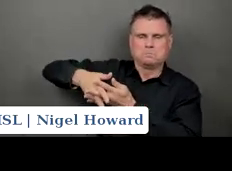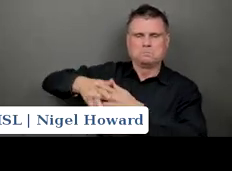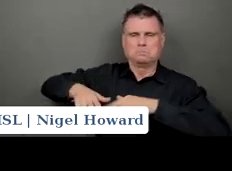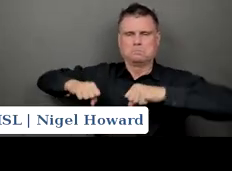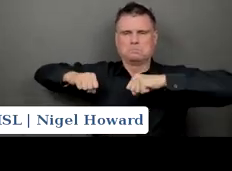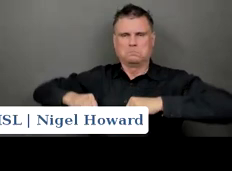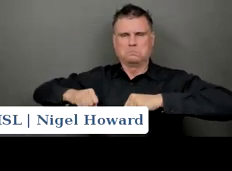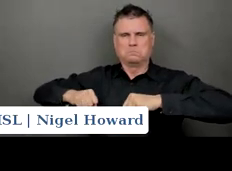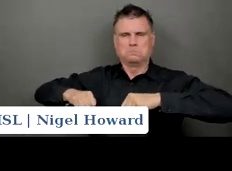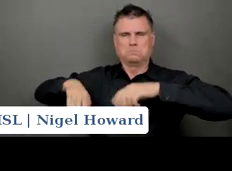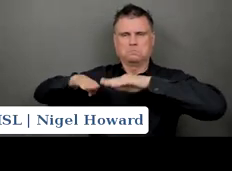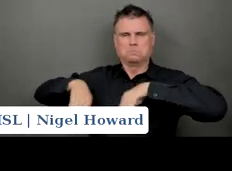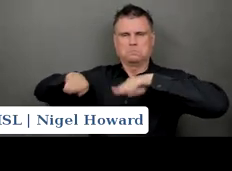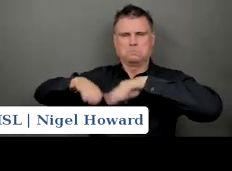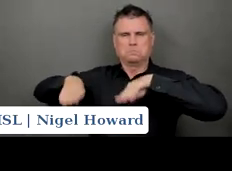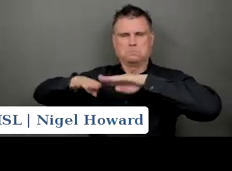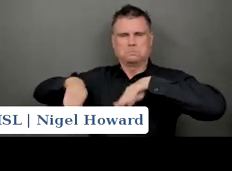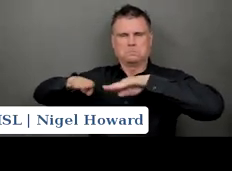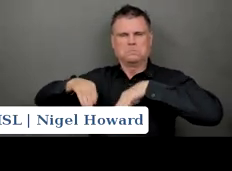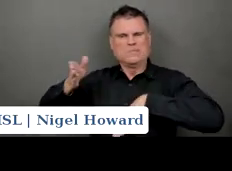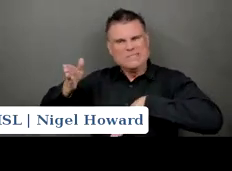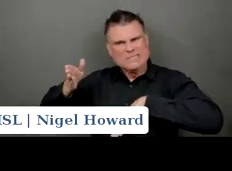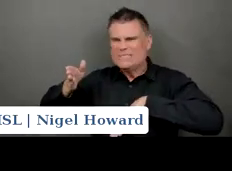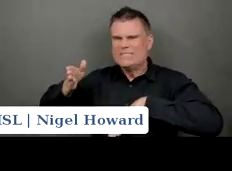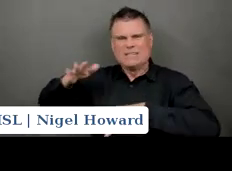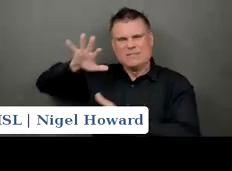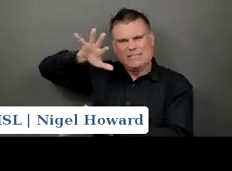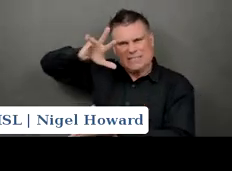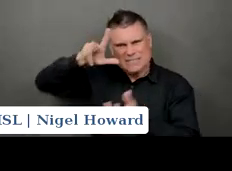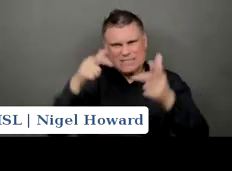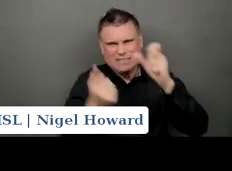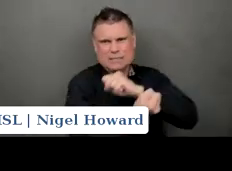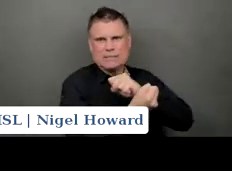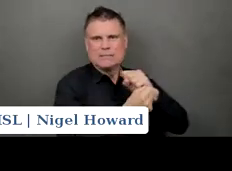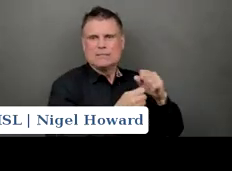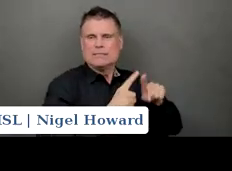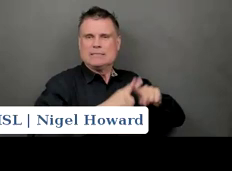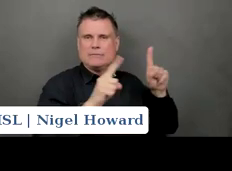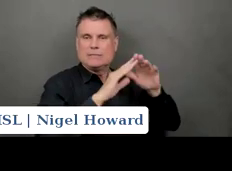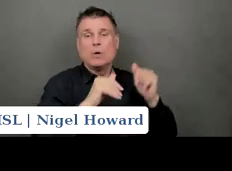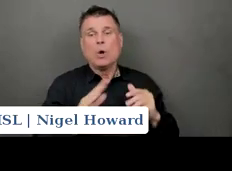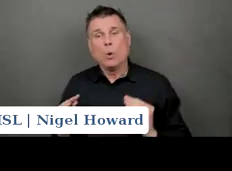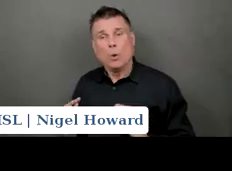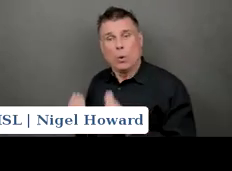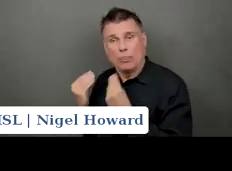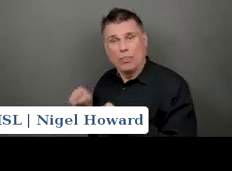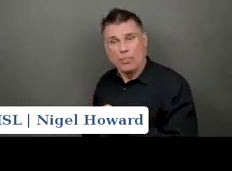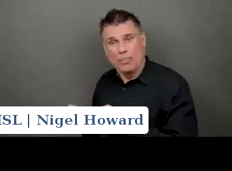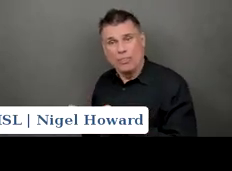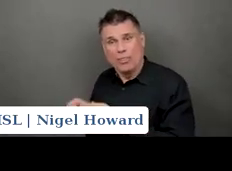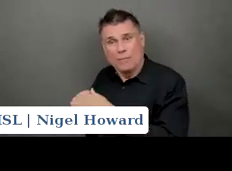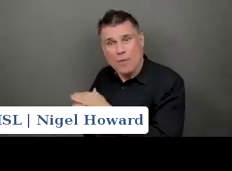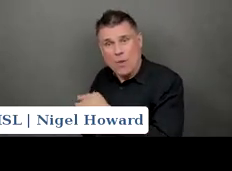primera infancia, la discapacidad, la inclusión educativa y la vejez, todo eso requiere